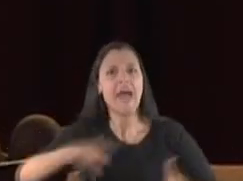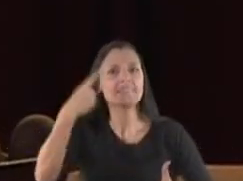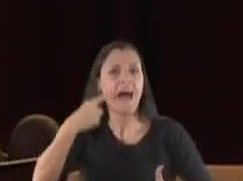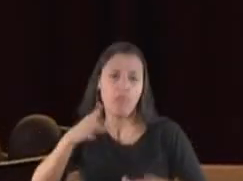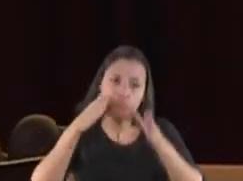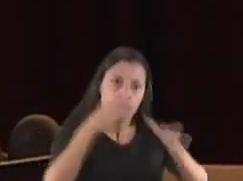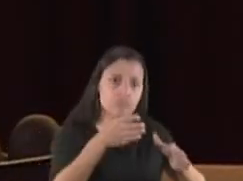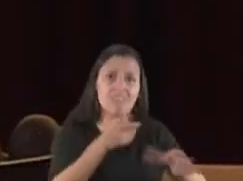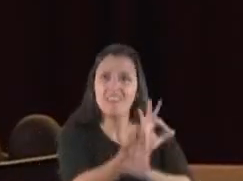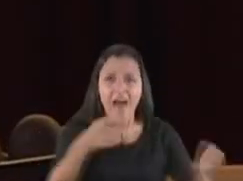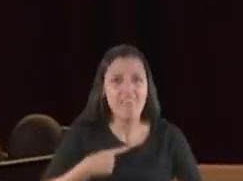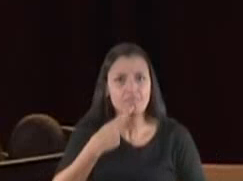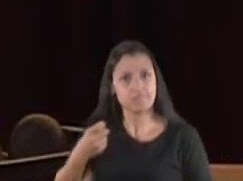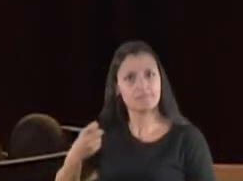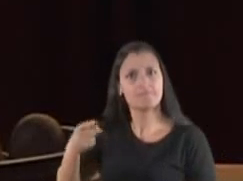Nadie piensa eso.